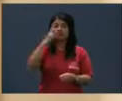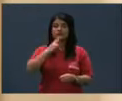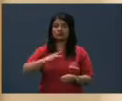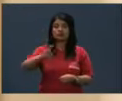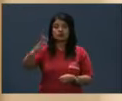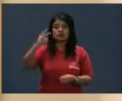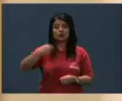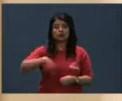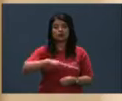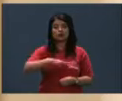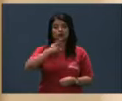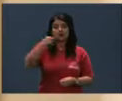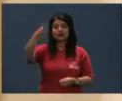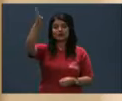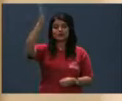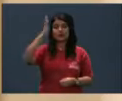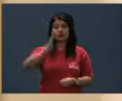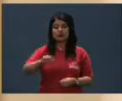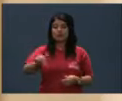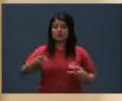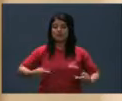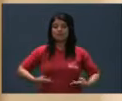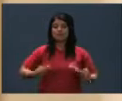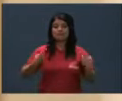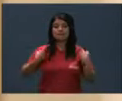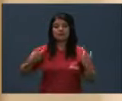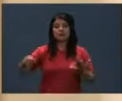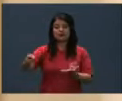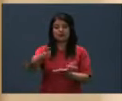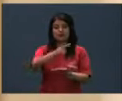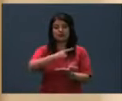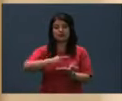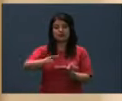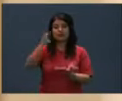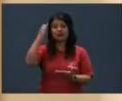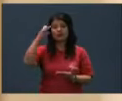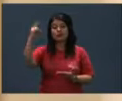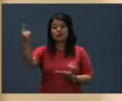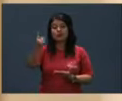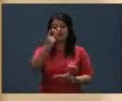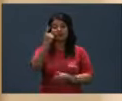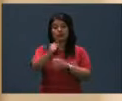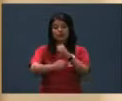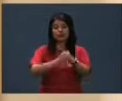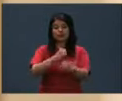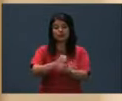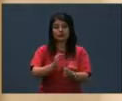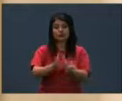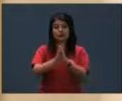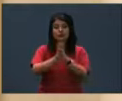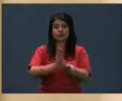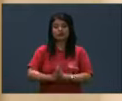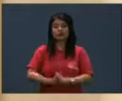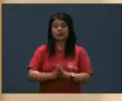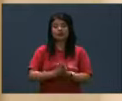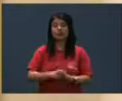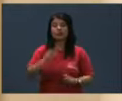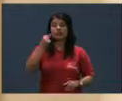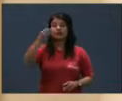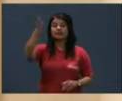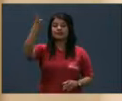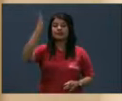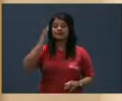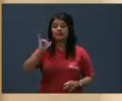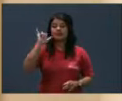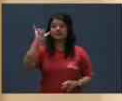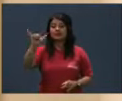Señor. Él, que vive y reina por los siglos de los siglos. El